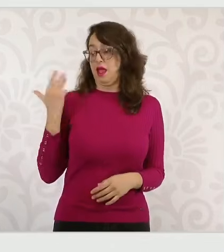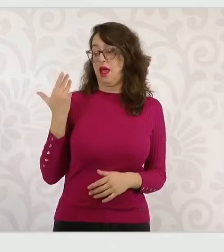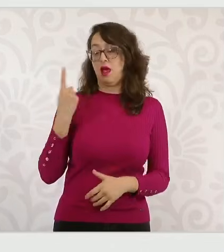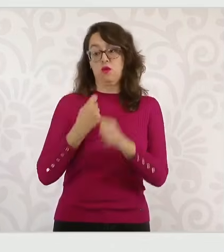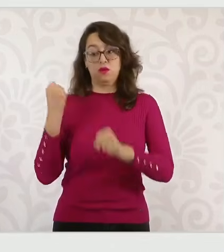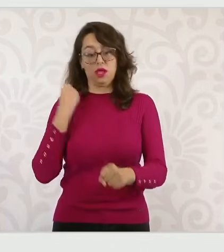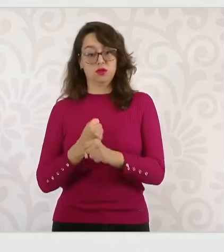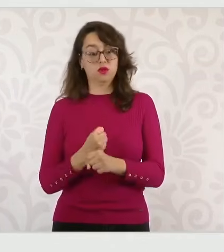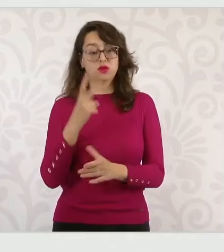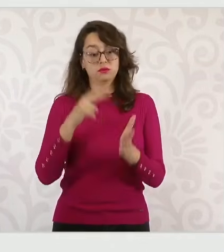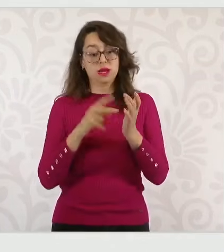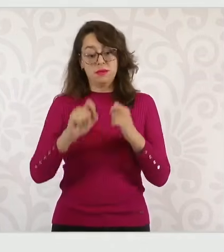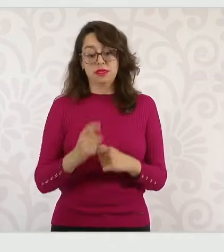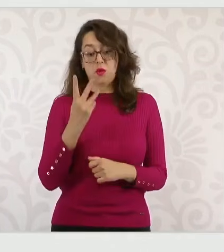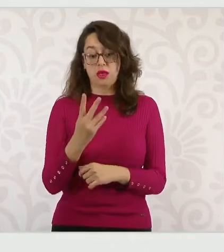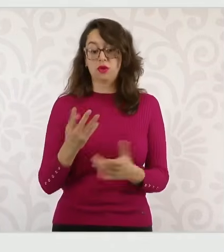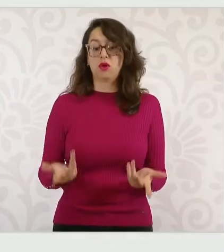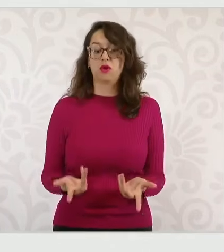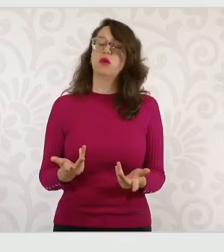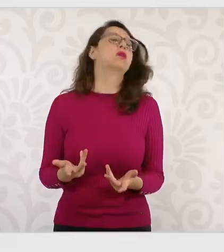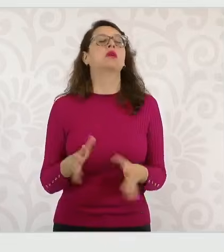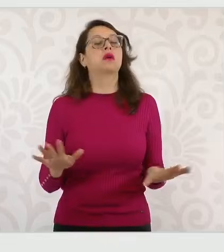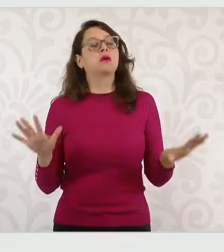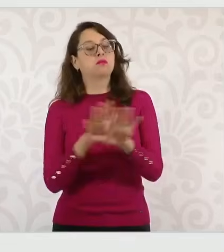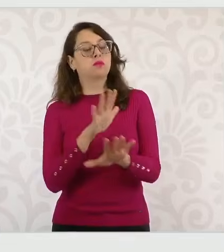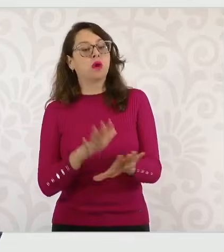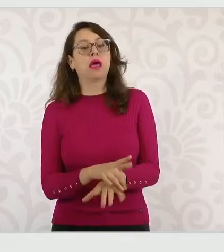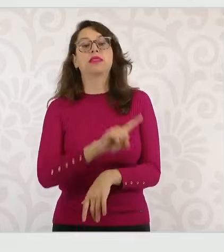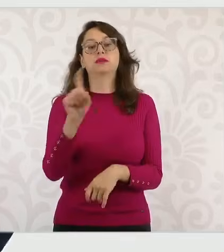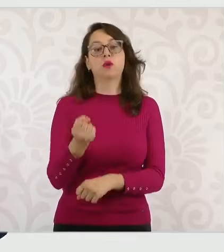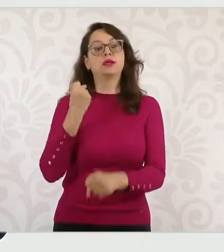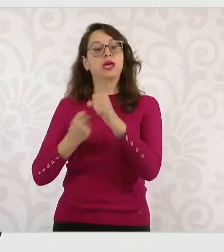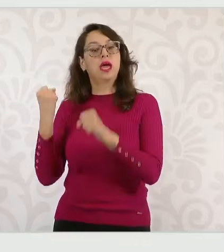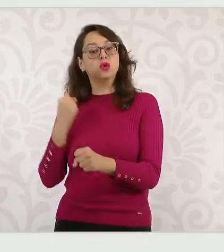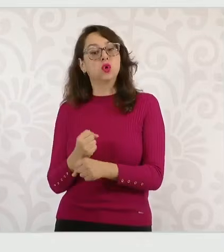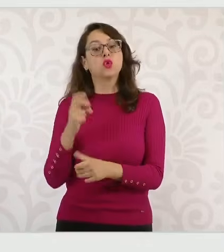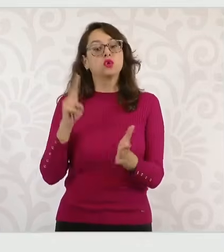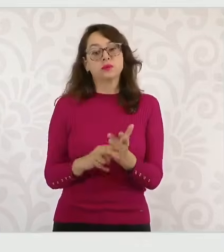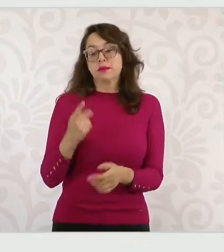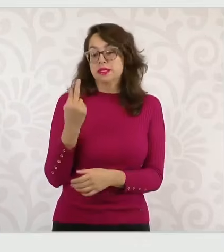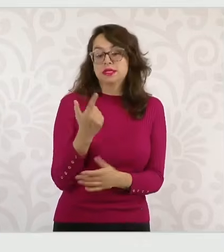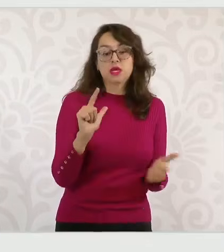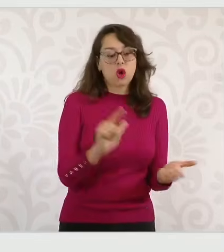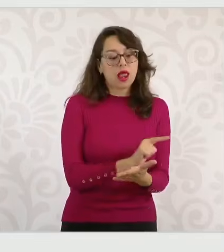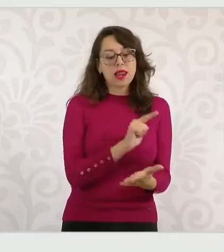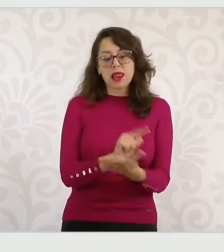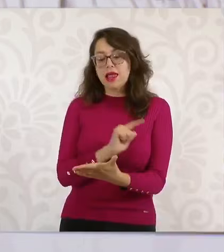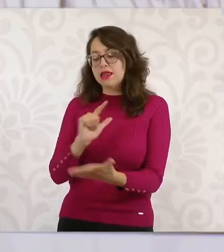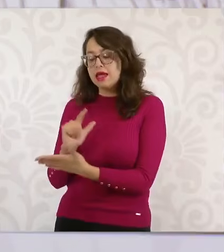modificamos, después, los primeros 3 meses de 2025 nos dedicamos internamente a modificar esas